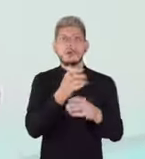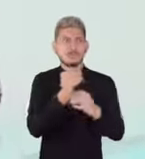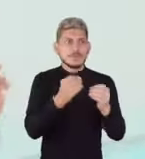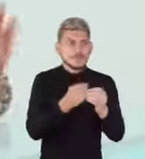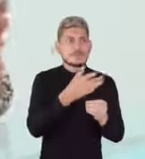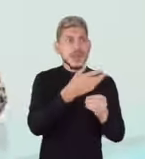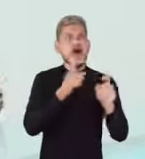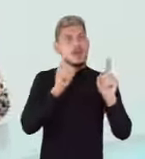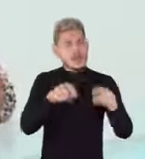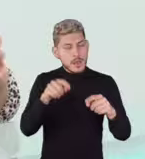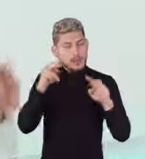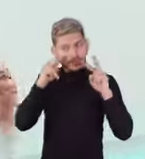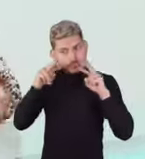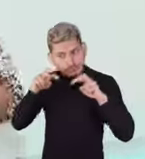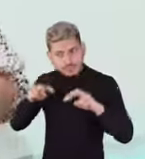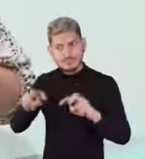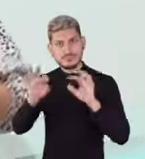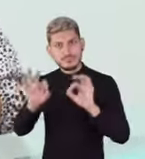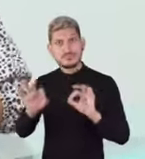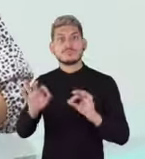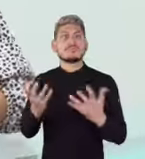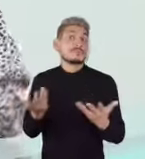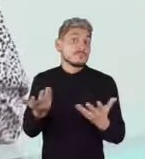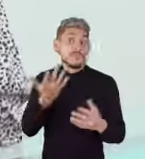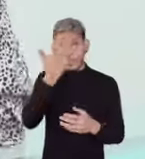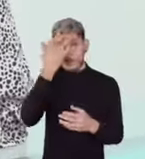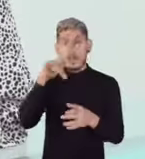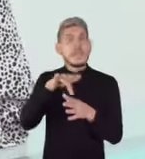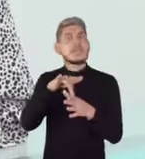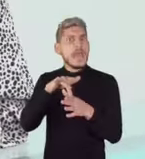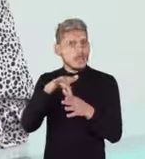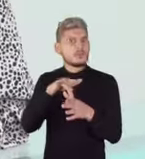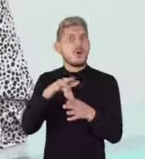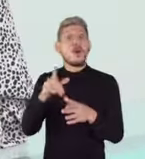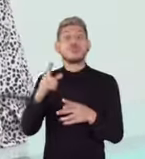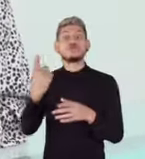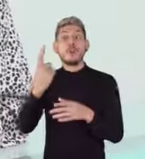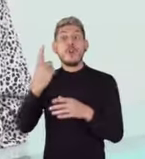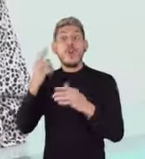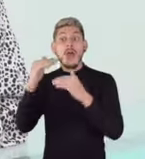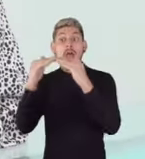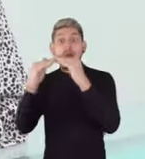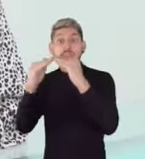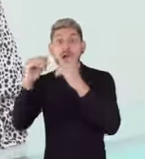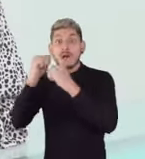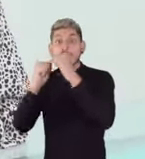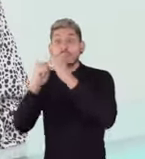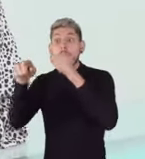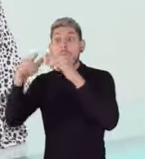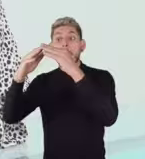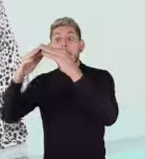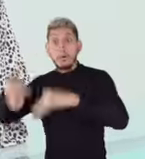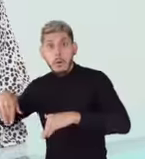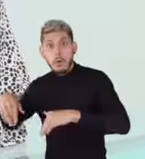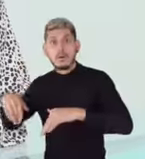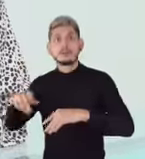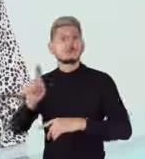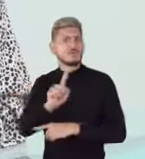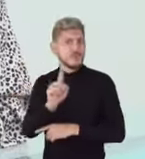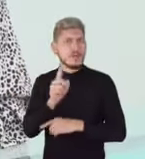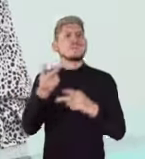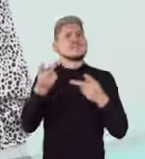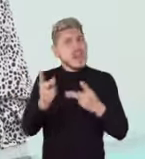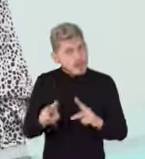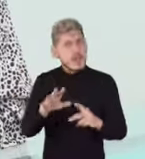hay una situación de riesgo en donde está no solamente un riesgo de carácter estructural en el caso de las viviendas de la quebrada Carretas, sino también